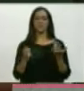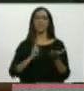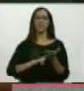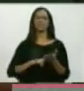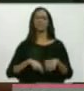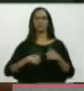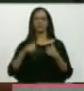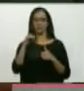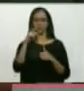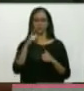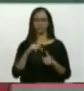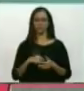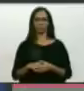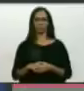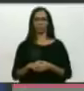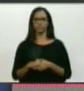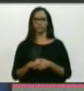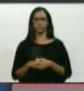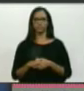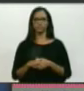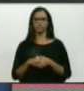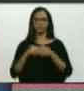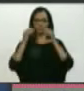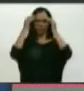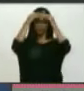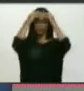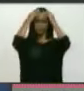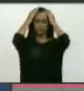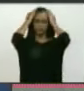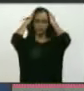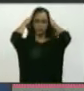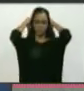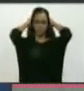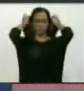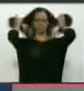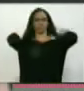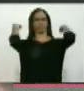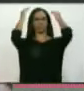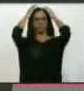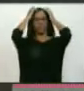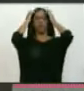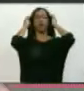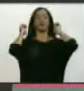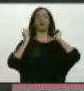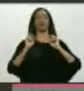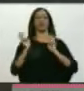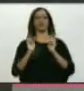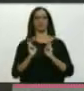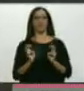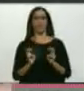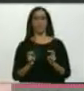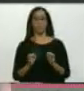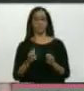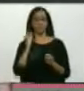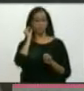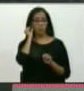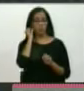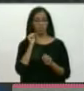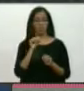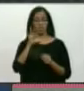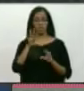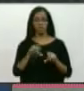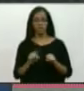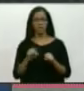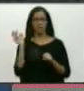con más de Zurda Conducta. Con el tema de Aída Merlano, que la recapturaron en Venezuela, todos en Colombia estábamos esperando a ver el gobierno